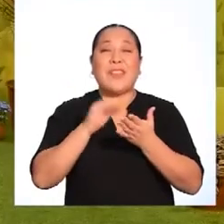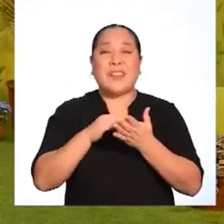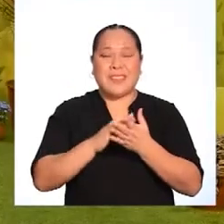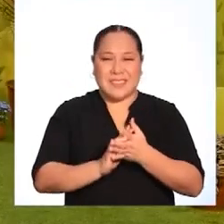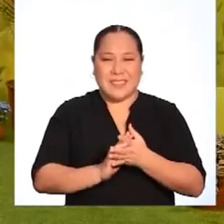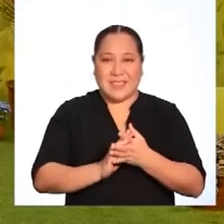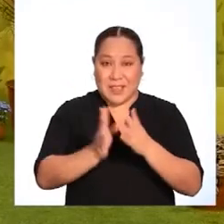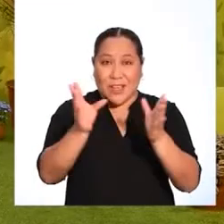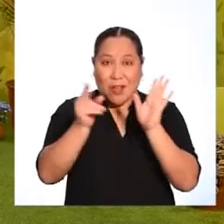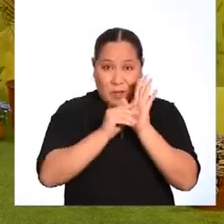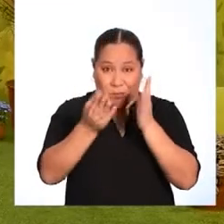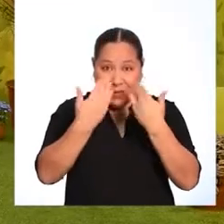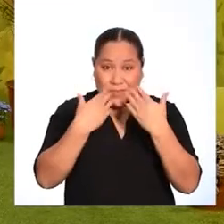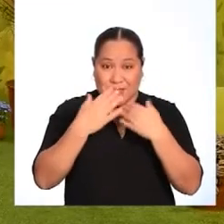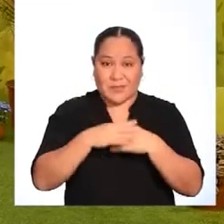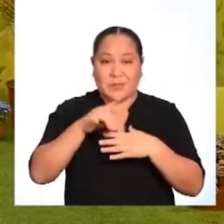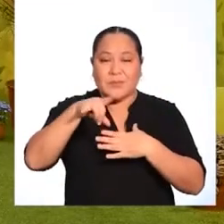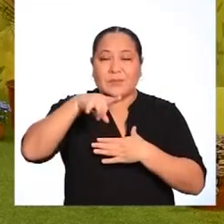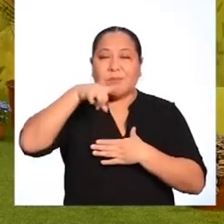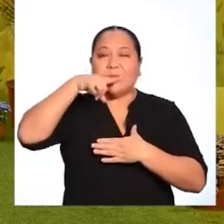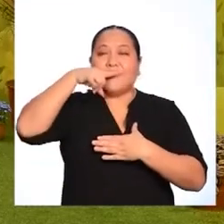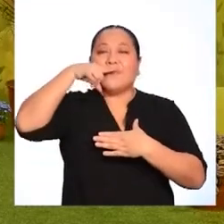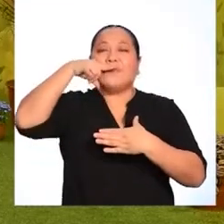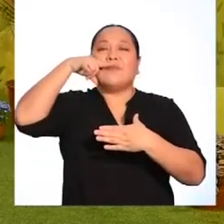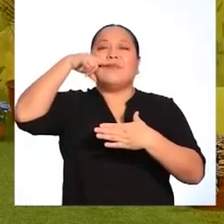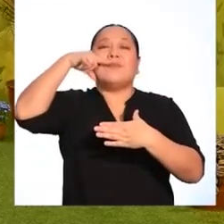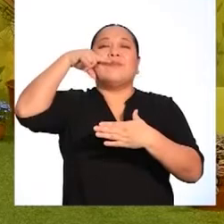una vez más hablando conmigo